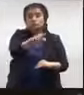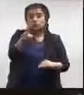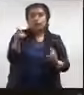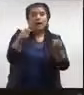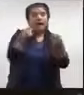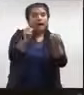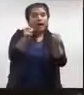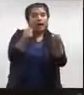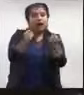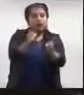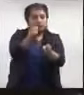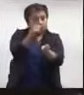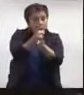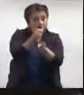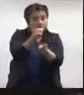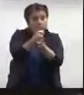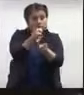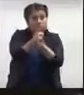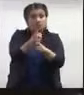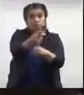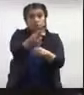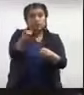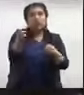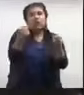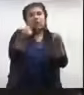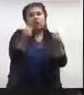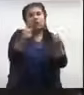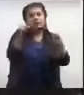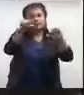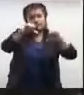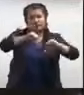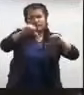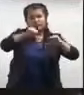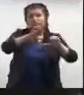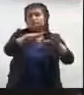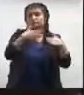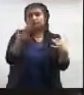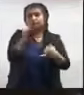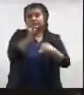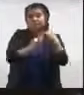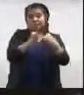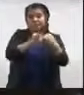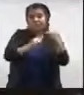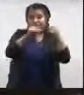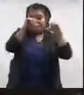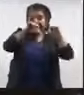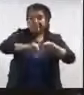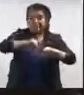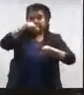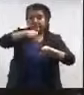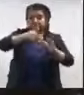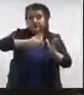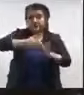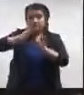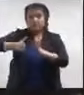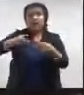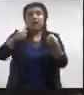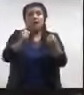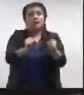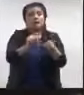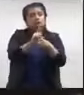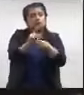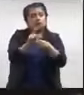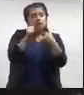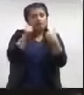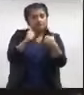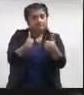bien, porque si lo hacen mal, va a terminar mal. Hagamos las cosas bien, hagamos las